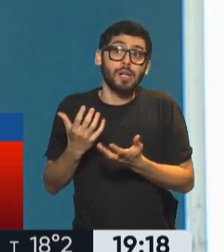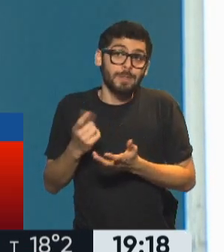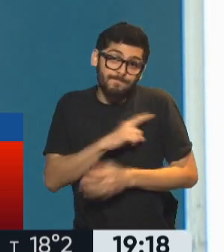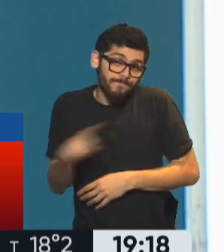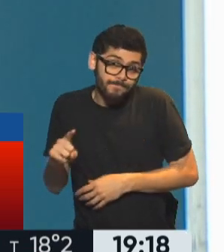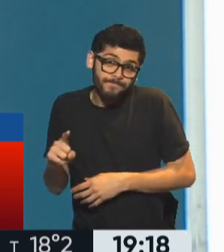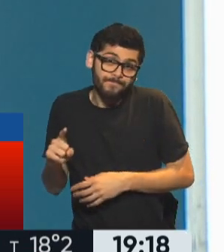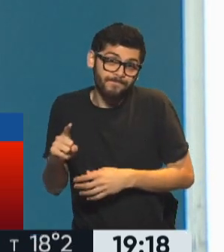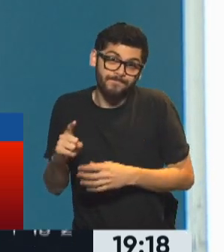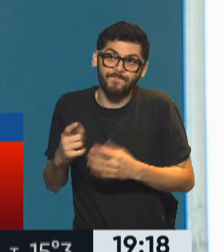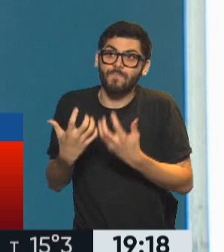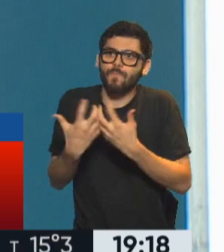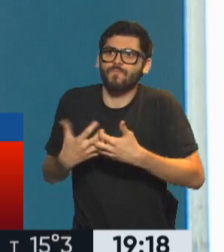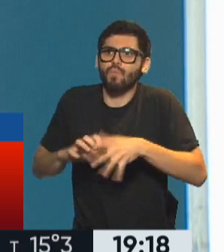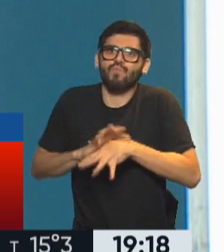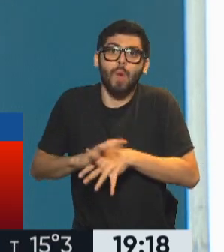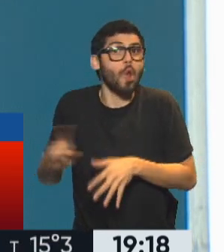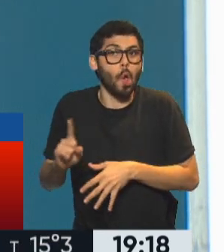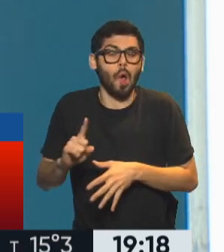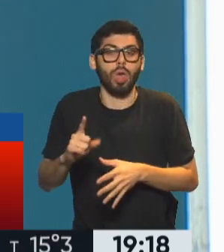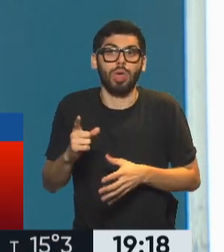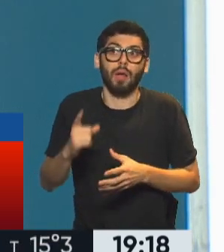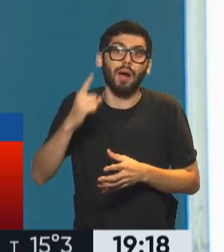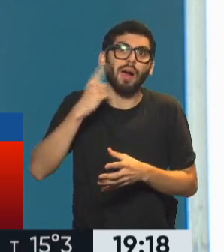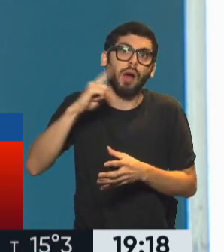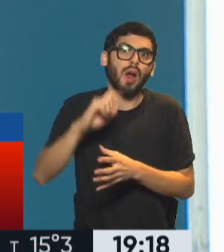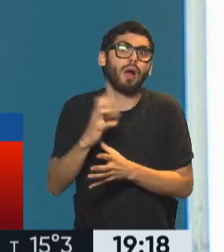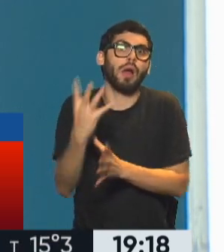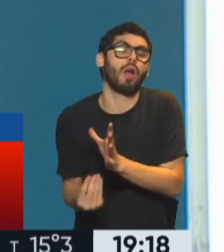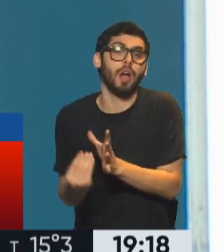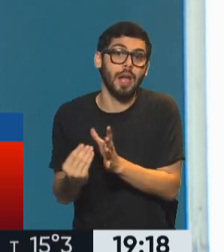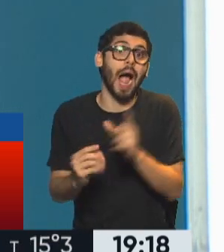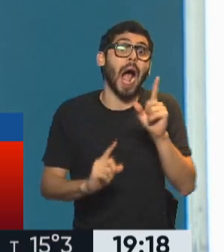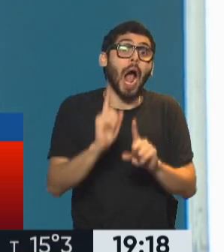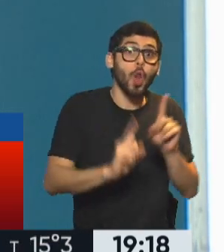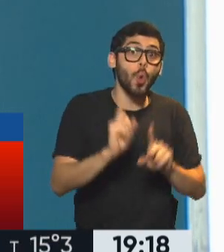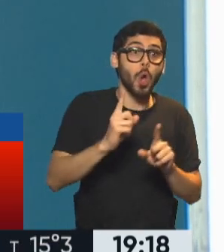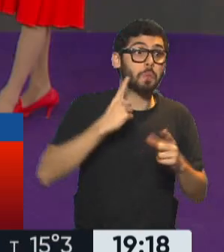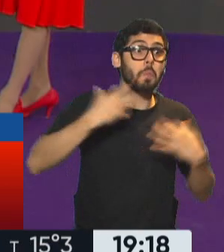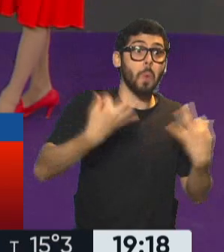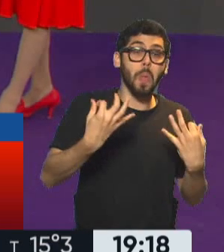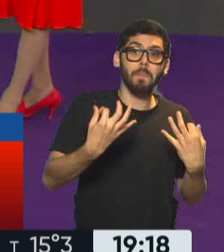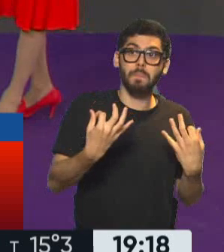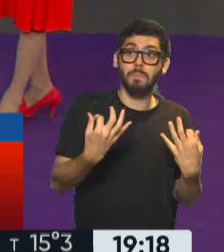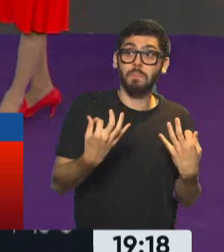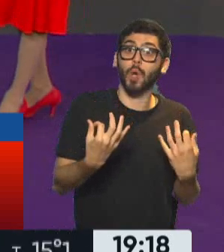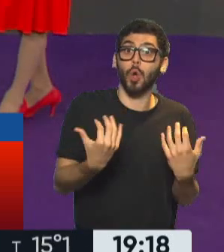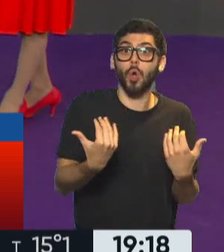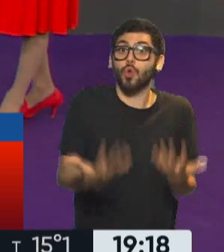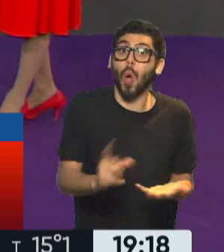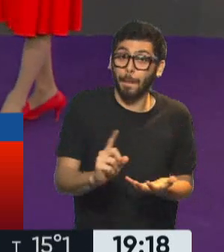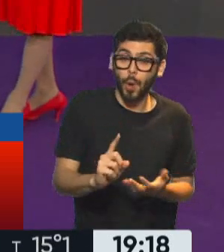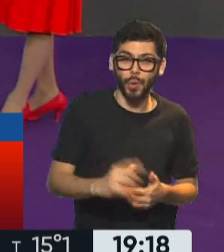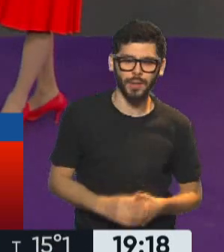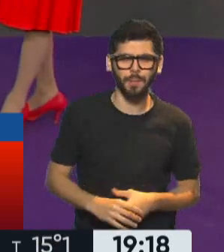veces que los tienen un cerebro en muy buen estado. A propósito de esto, doctor, todavía hay como